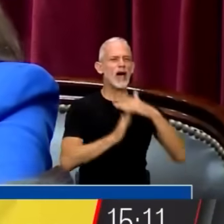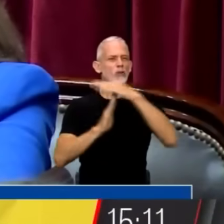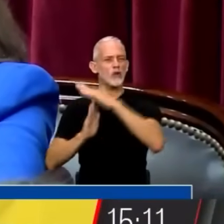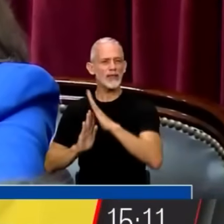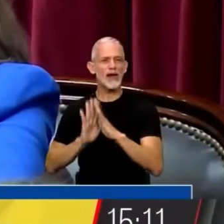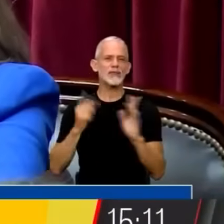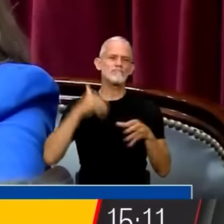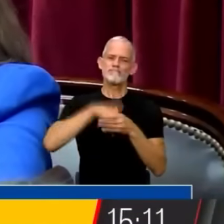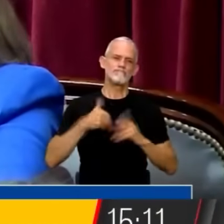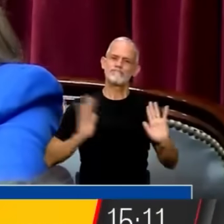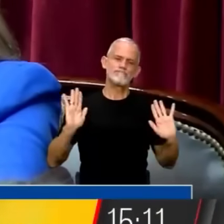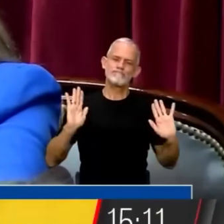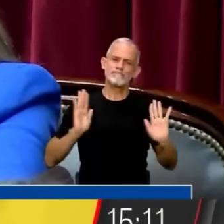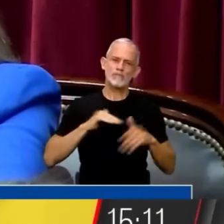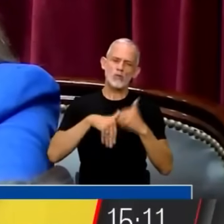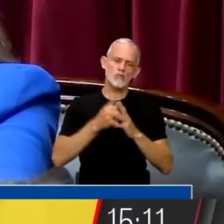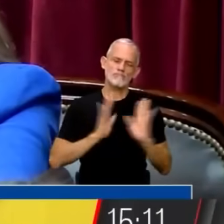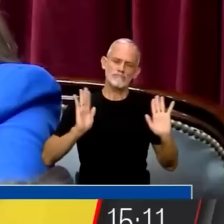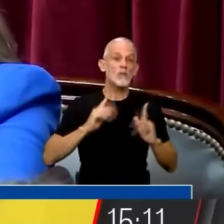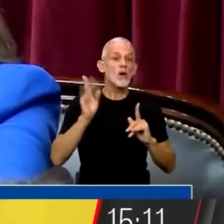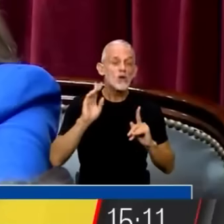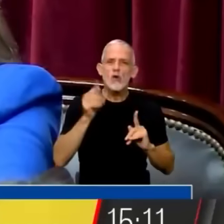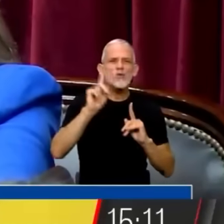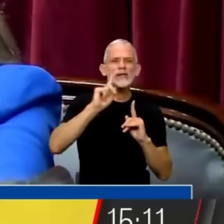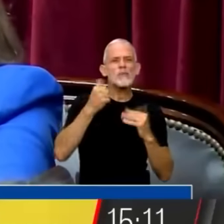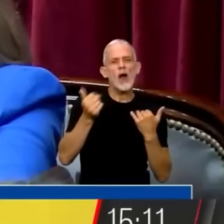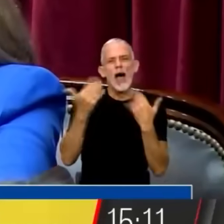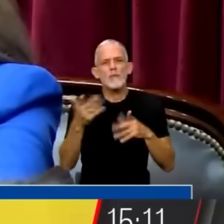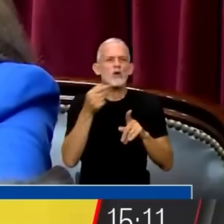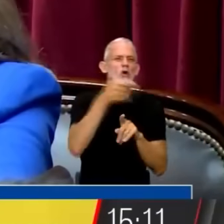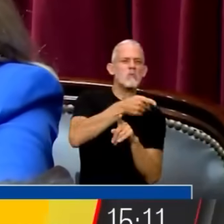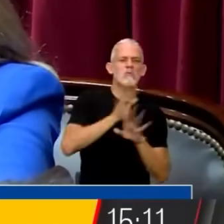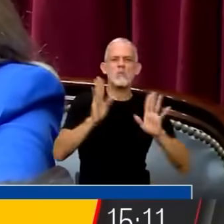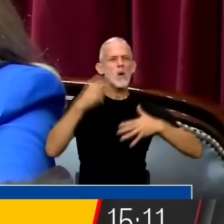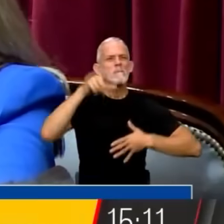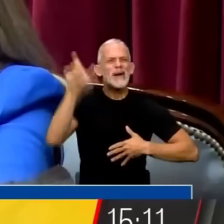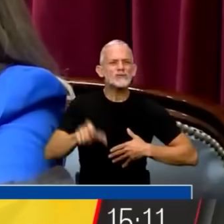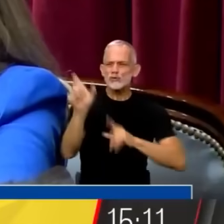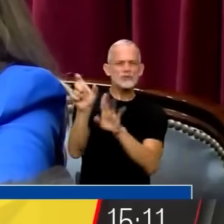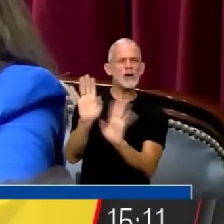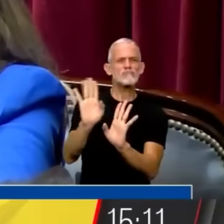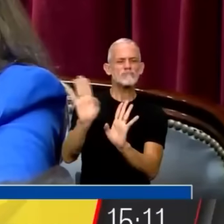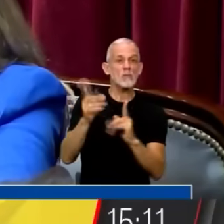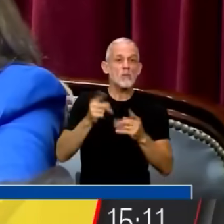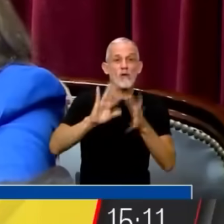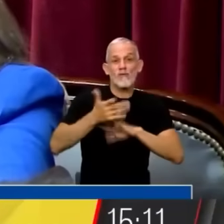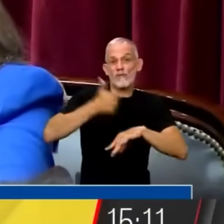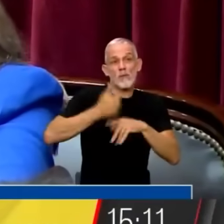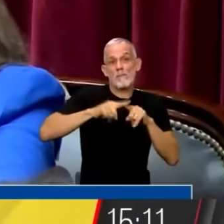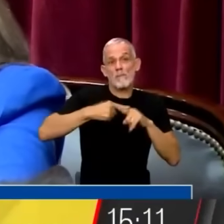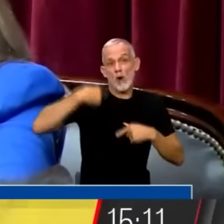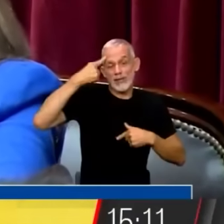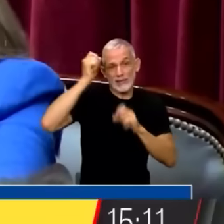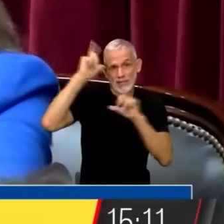autoridades. Nos vamos a abstener, aclarando que no se trata de una impugnación personal, sino de una postura